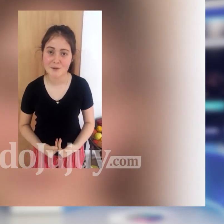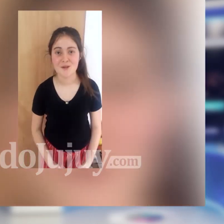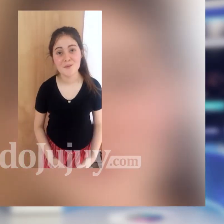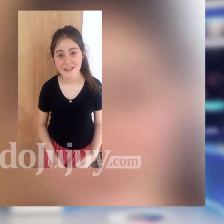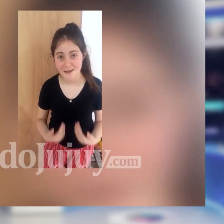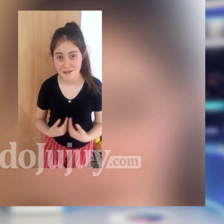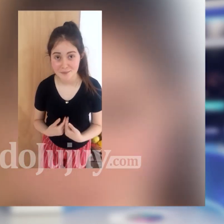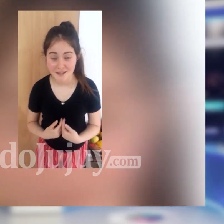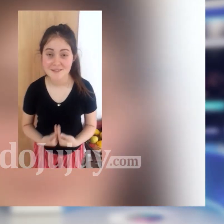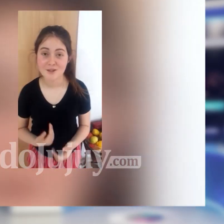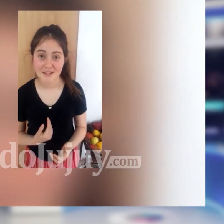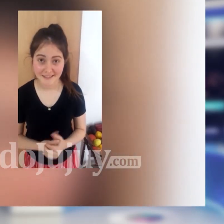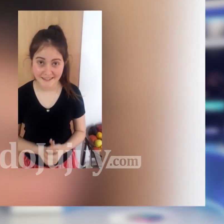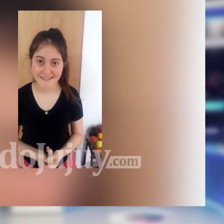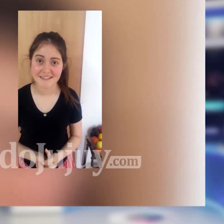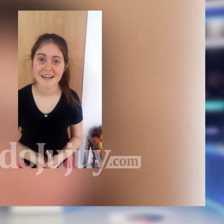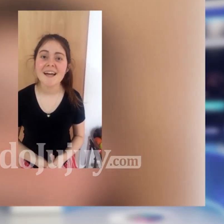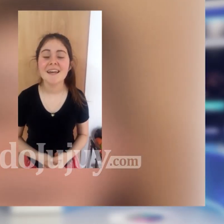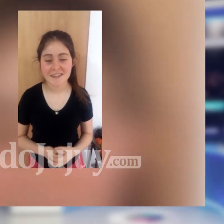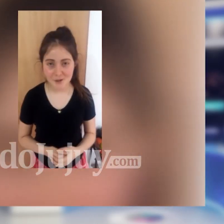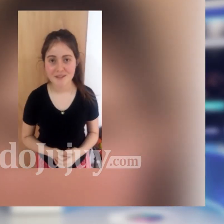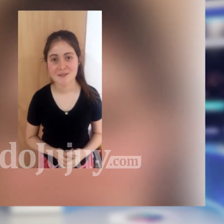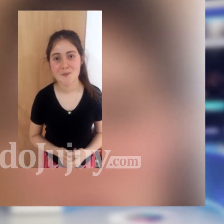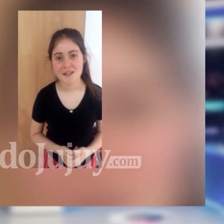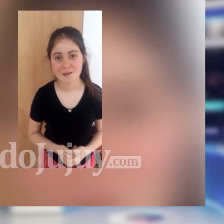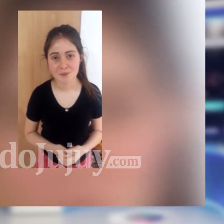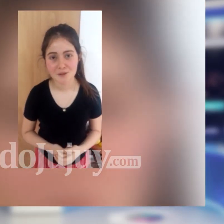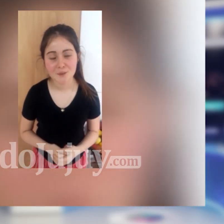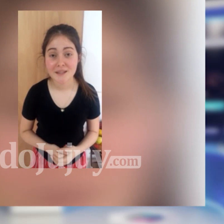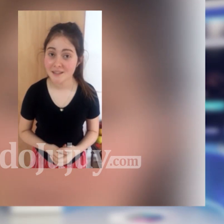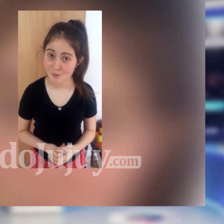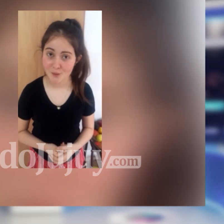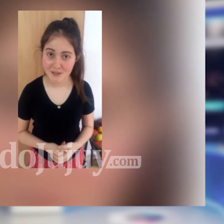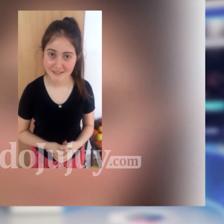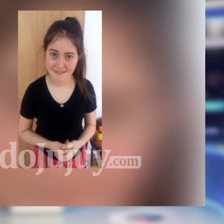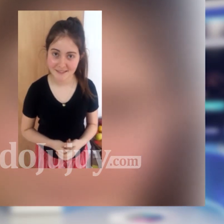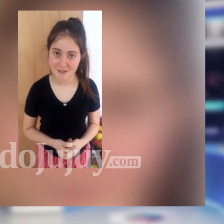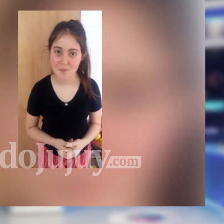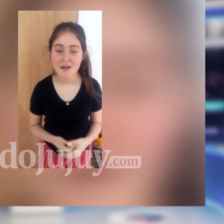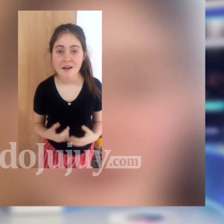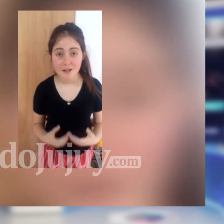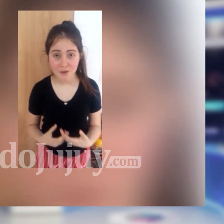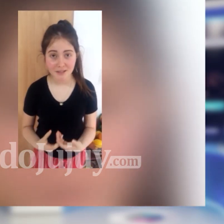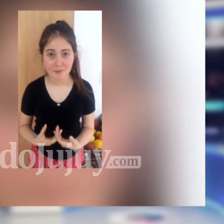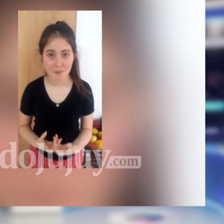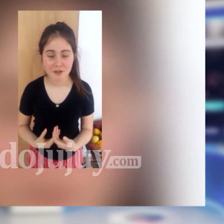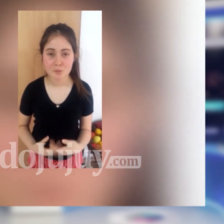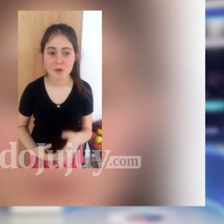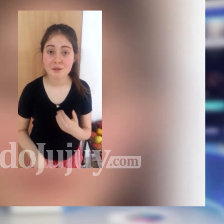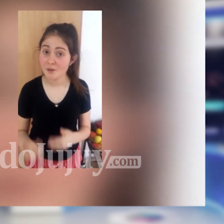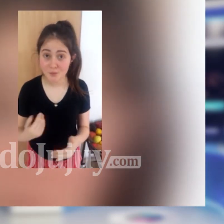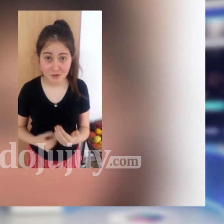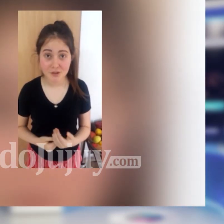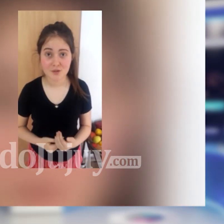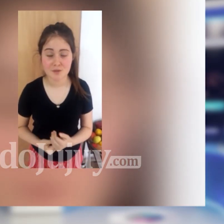posterior con los chicos que salieron ya, digamos, y que transitaron por este curso? Dani siempre sigue en contacto y siempre los vuelve